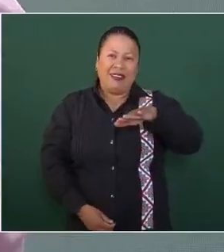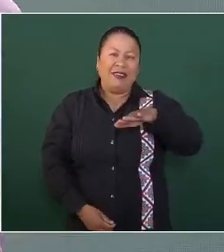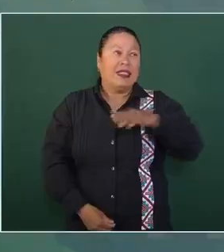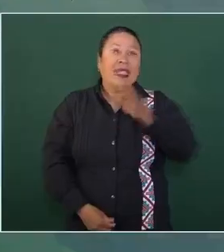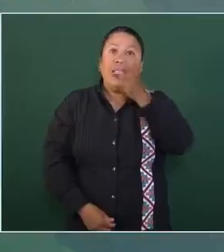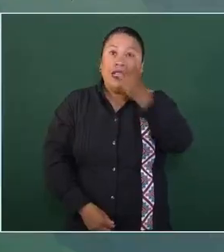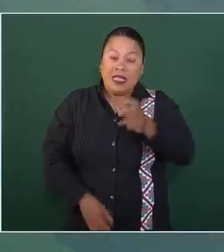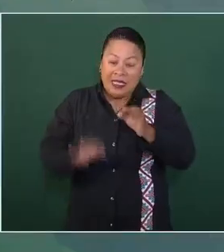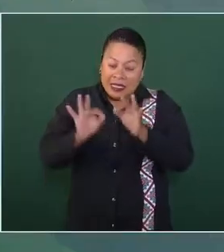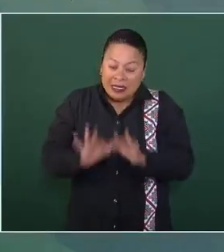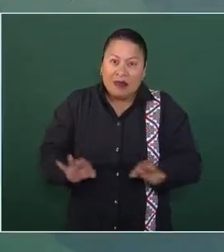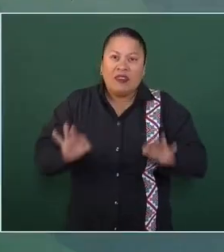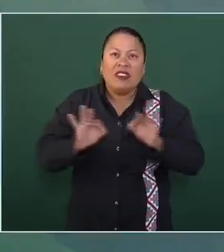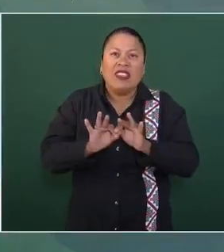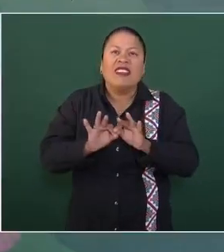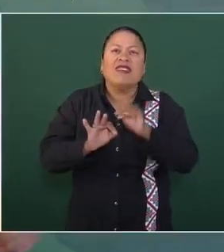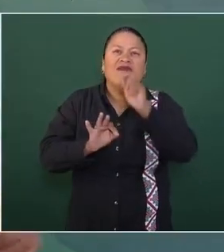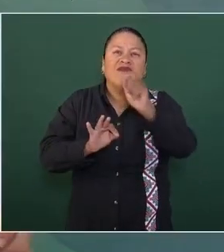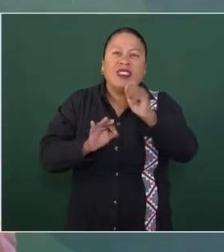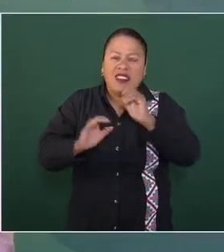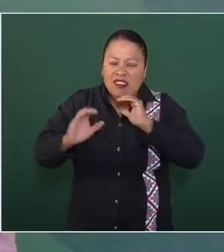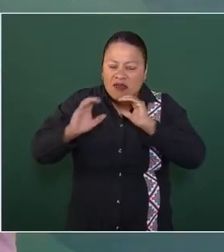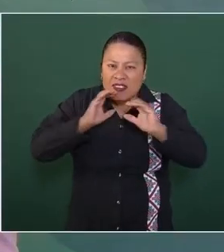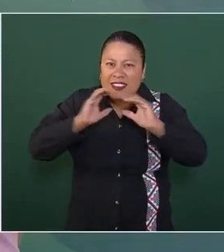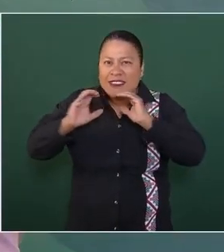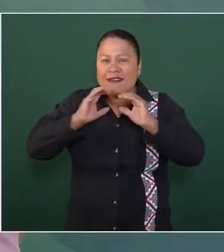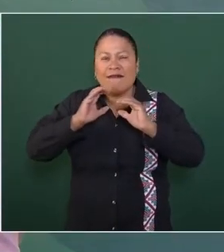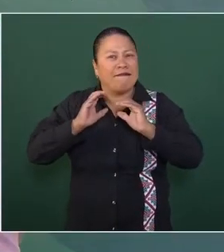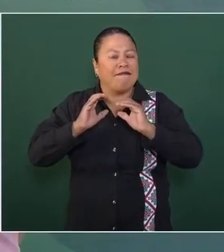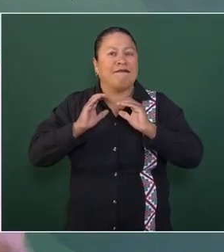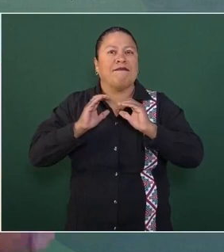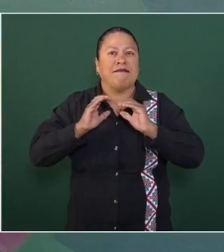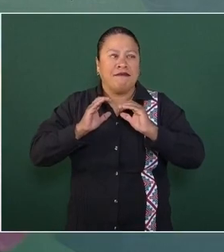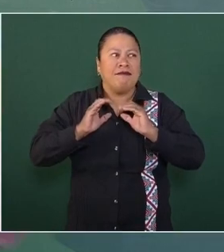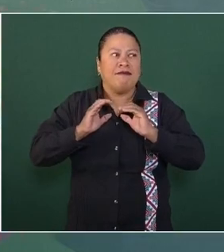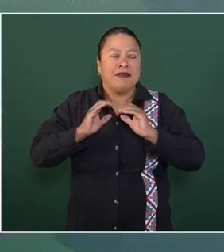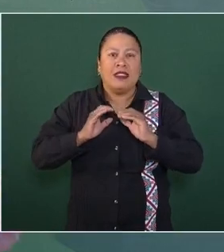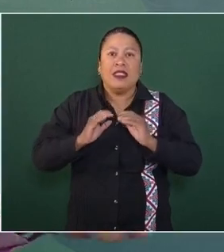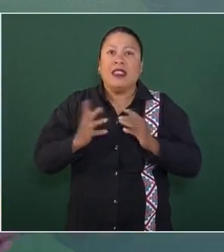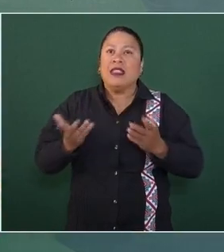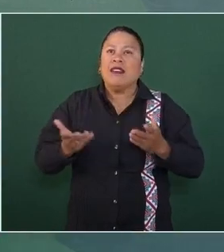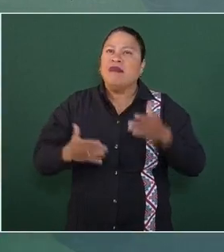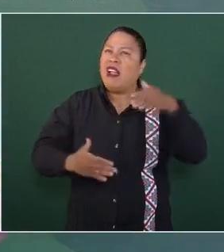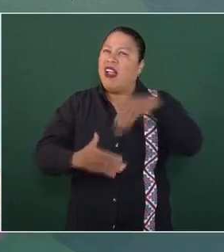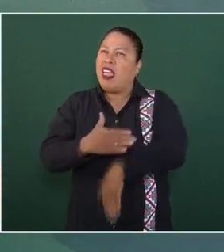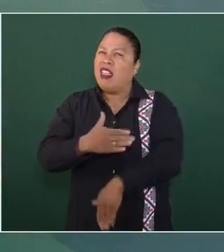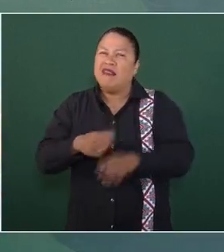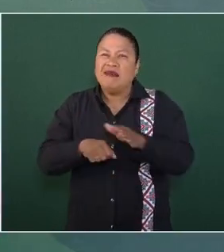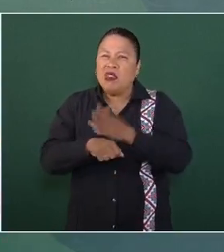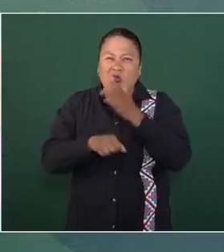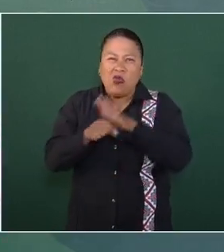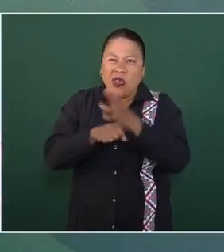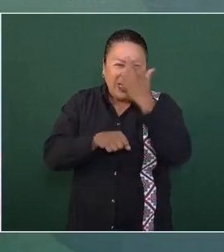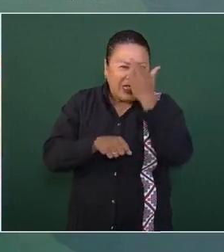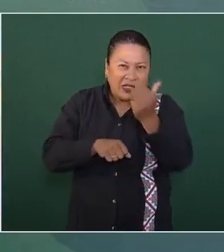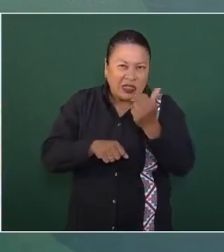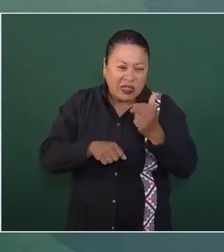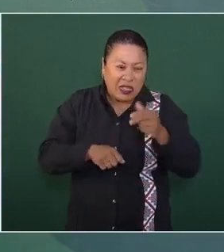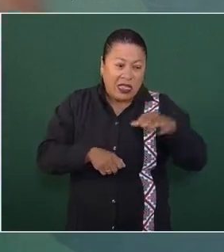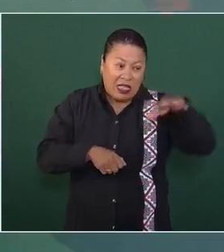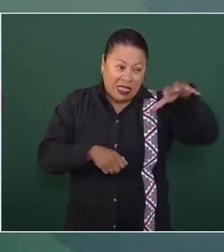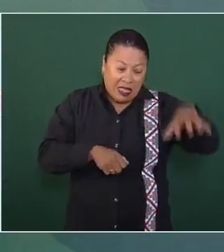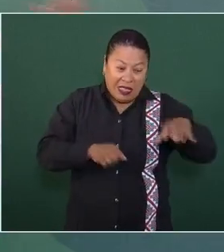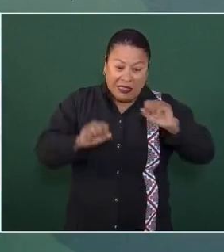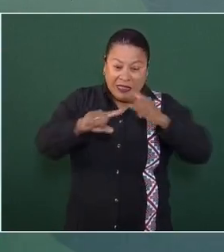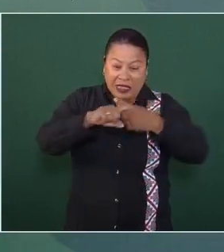importante la comunicación con Asia ¿por qué fracasa lo de los puertos de